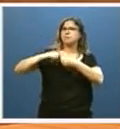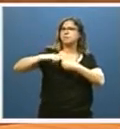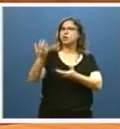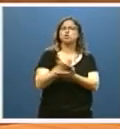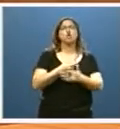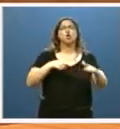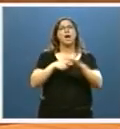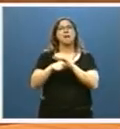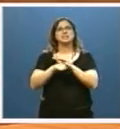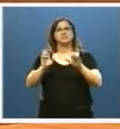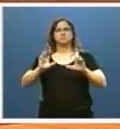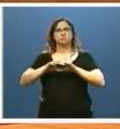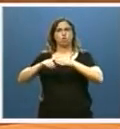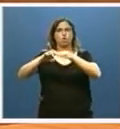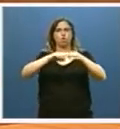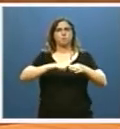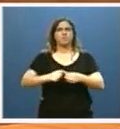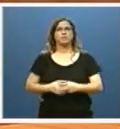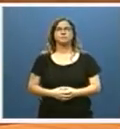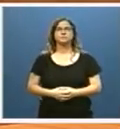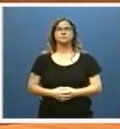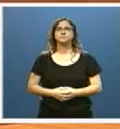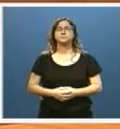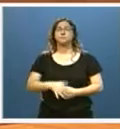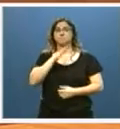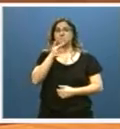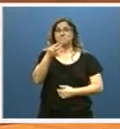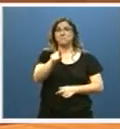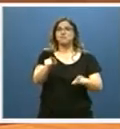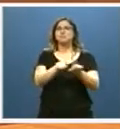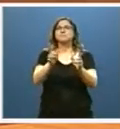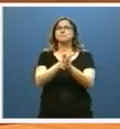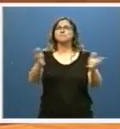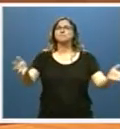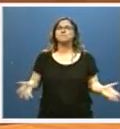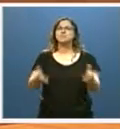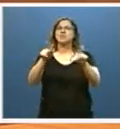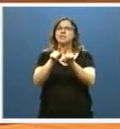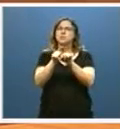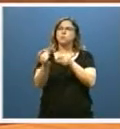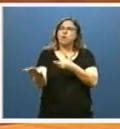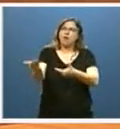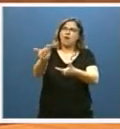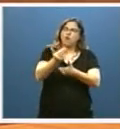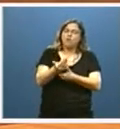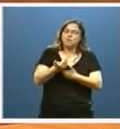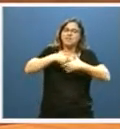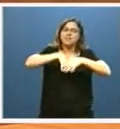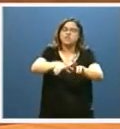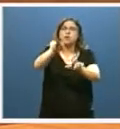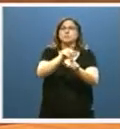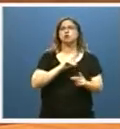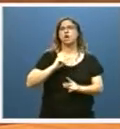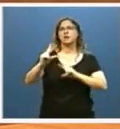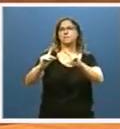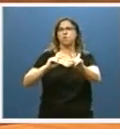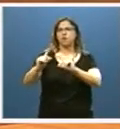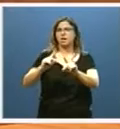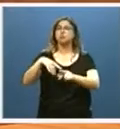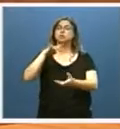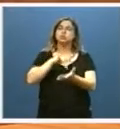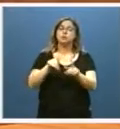los agentes de cooperación por otro lado seguiremos facilitando la acogida e integración de las personas refugiadas en coordinación